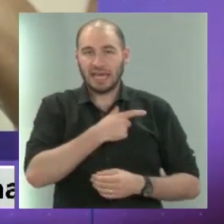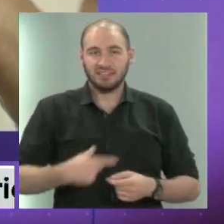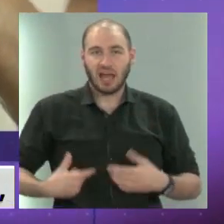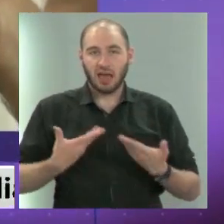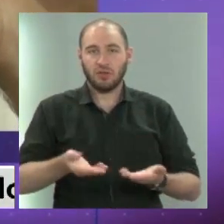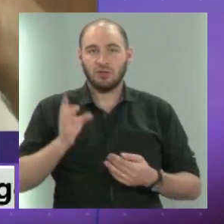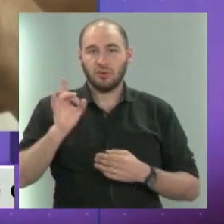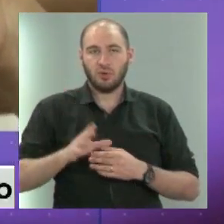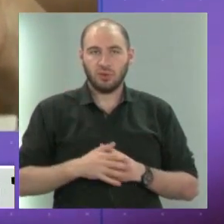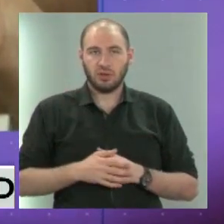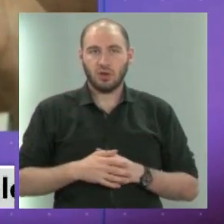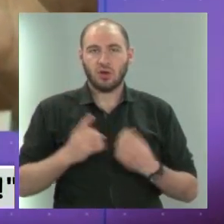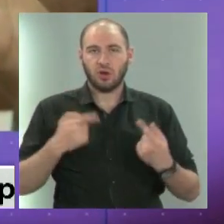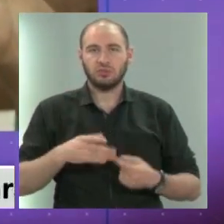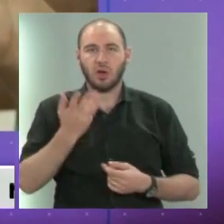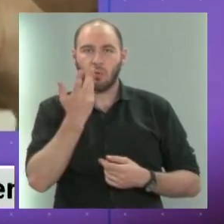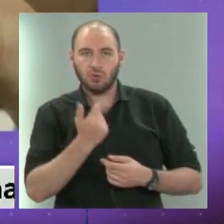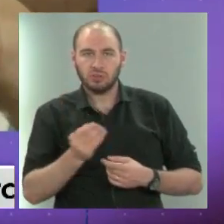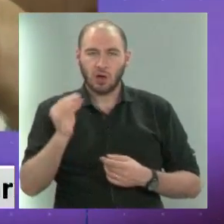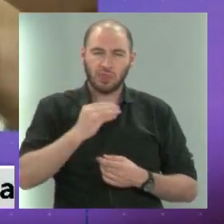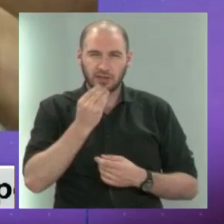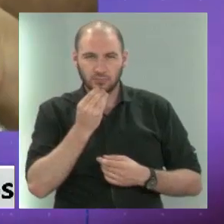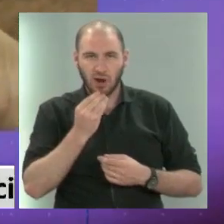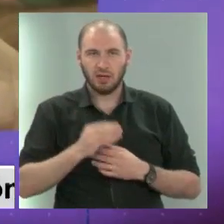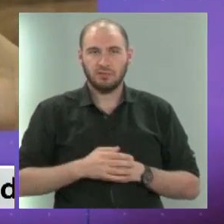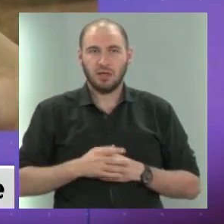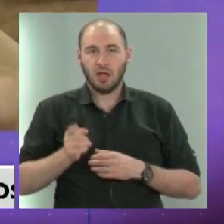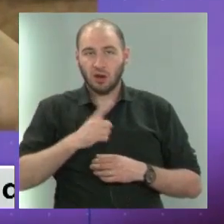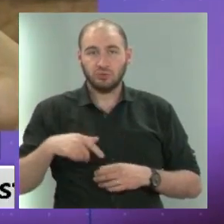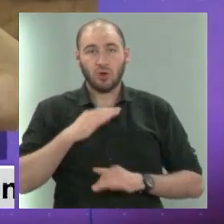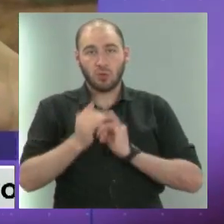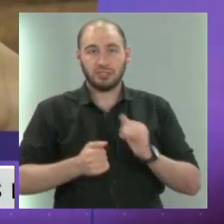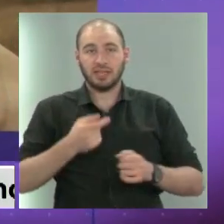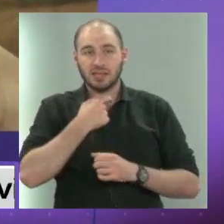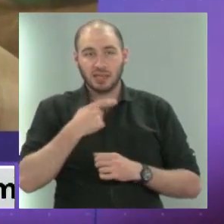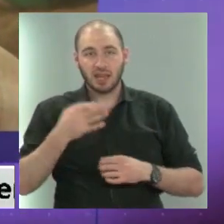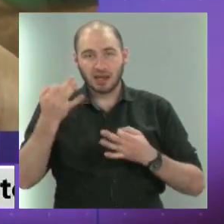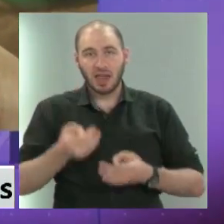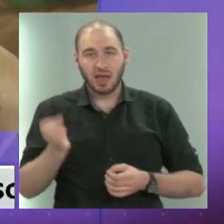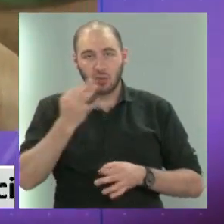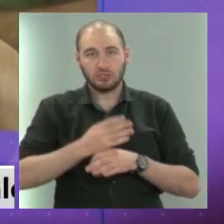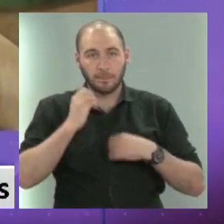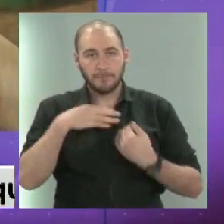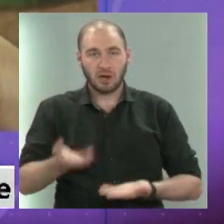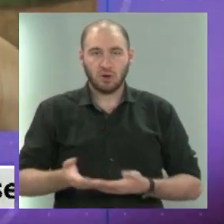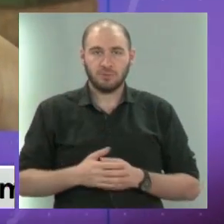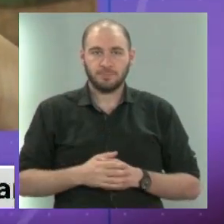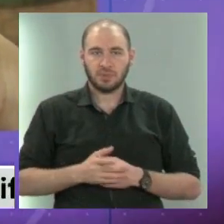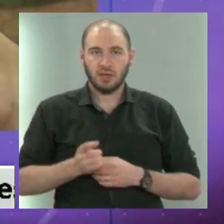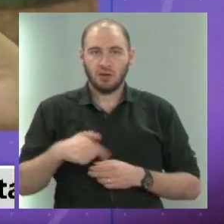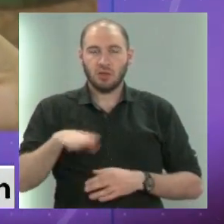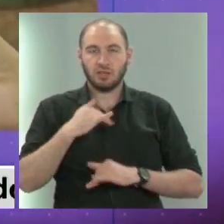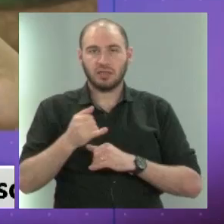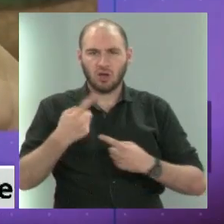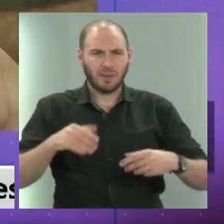haga solamente lo que gusta o aparentemente, sino si nos hemos planteado que queremos mejorar la calidad educativa, si nos hemos planteado que tenemos